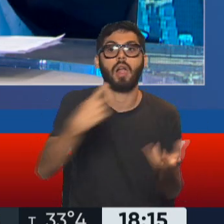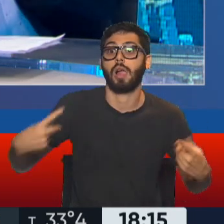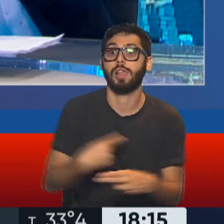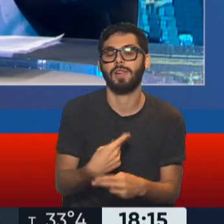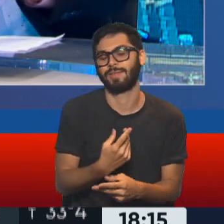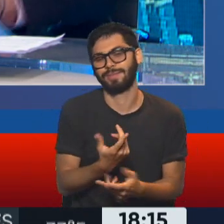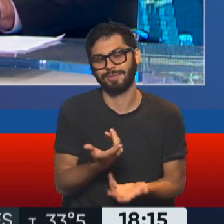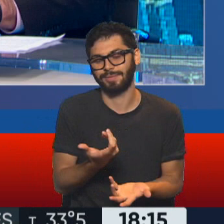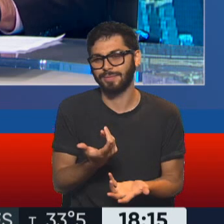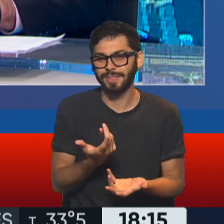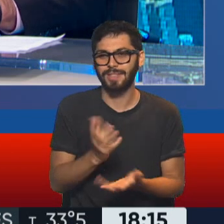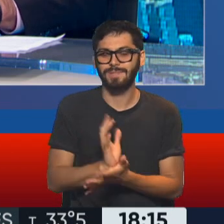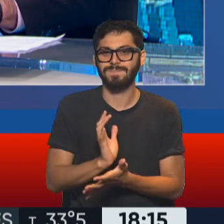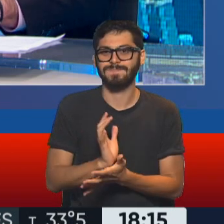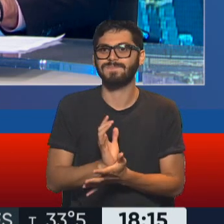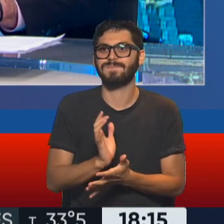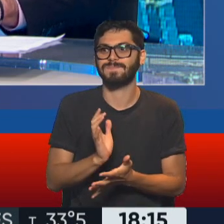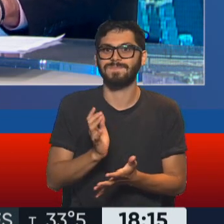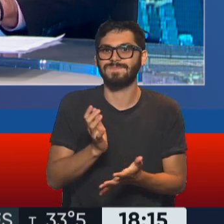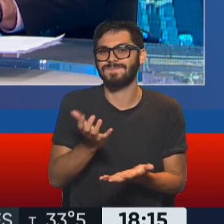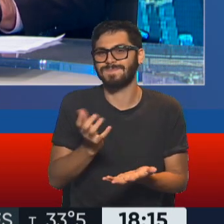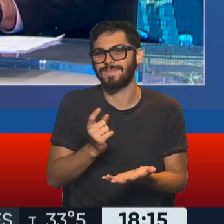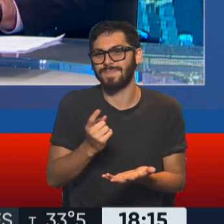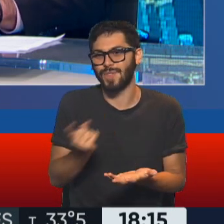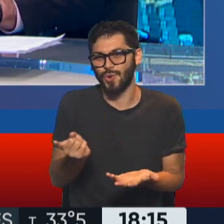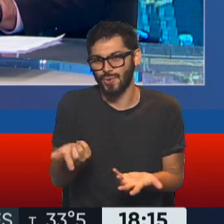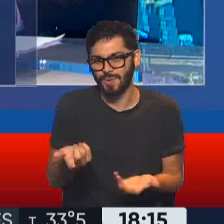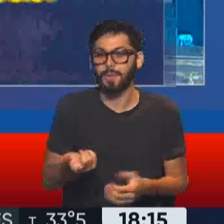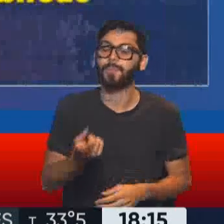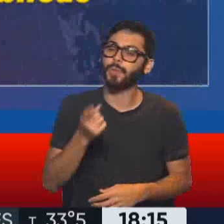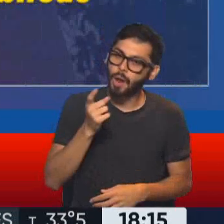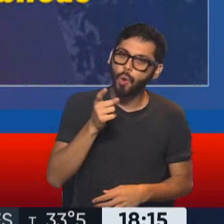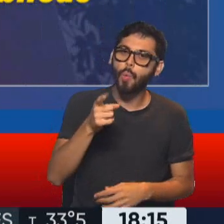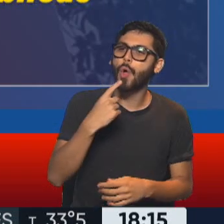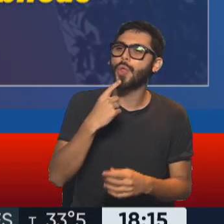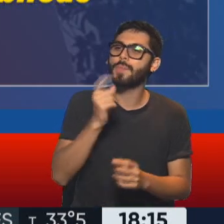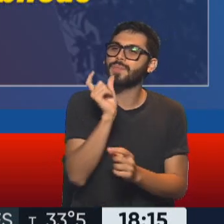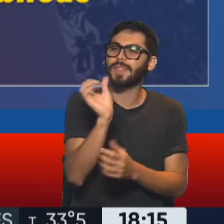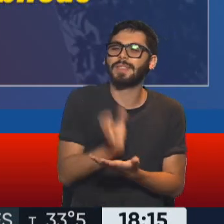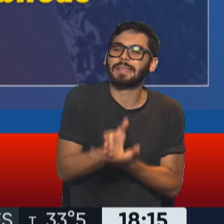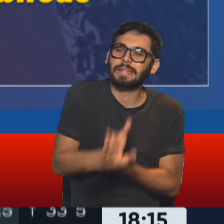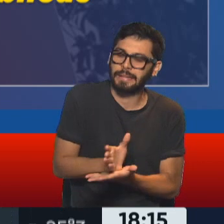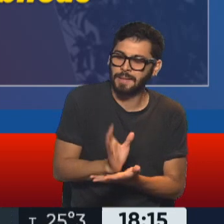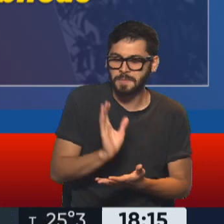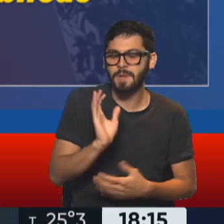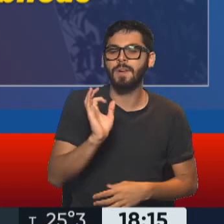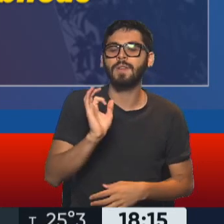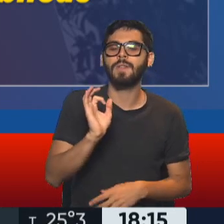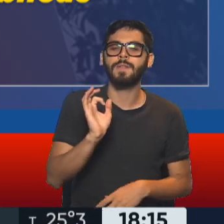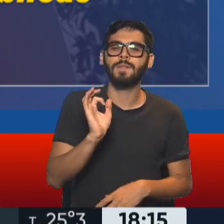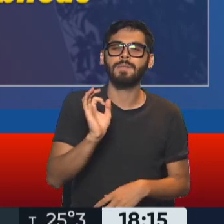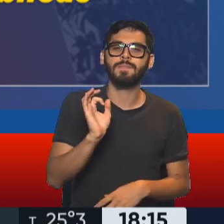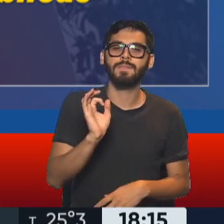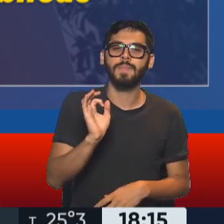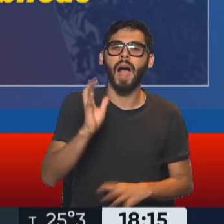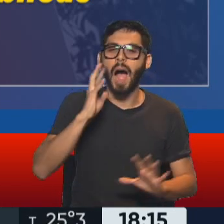poder cumplir con este plazo. Hay que verlo. Claro, vos, Nico, hablas de rigurosidad. El elemento a tomar en cuenta es, a ver si